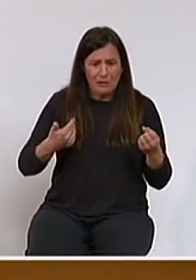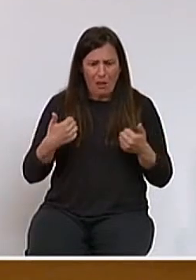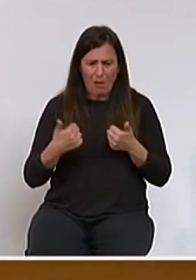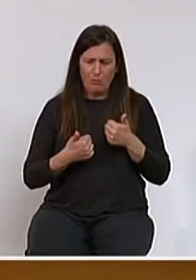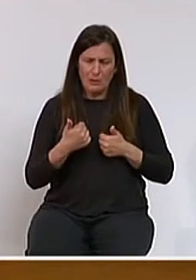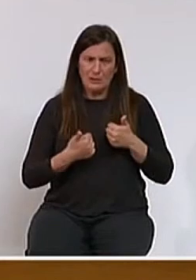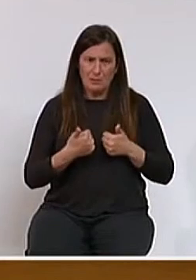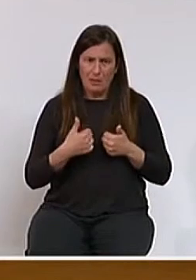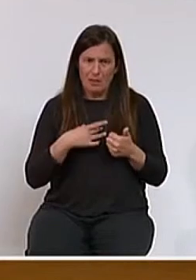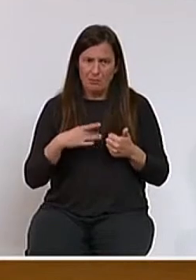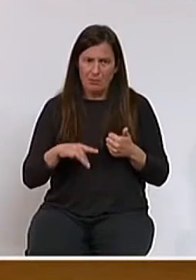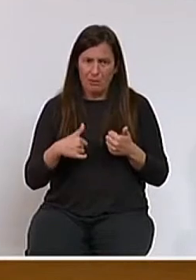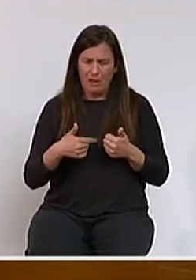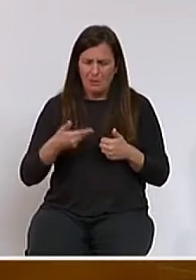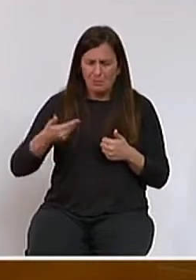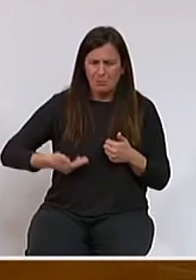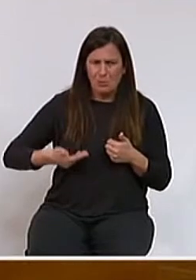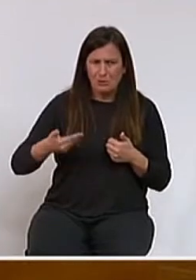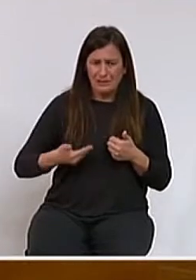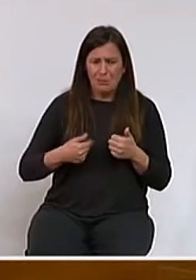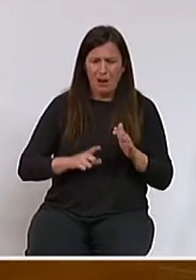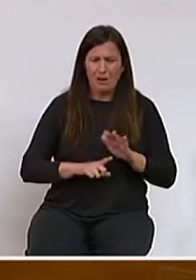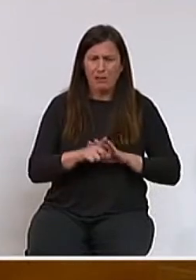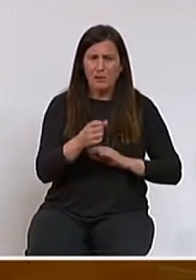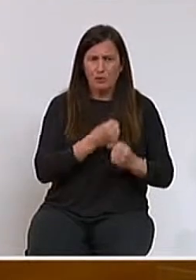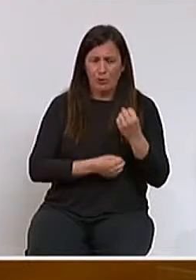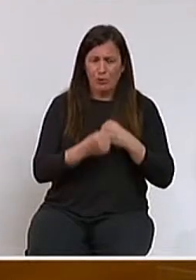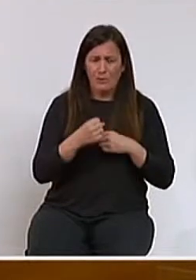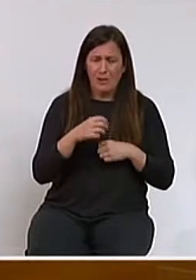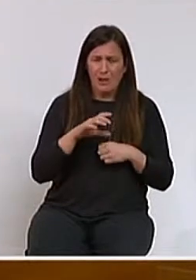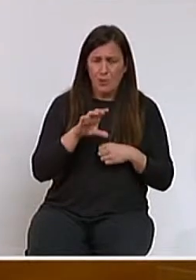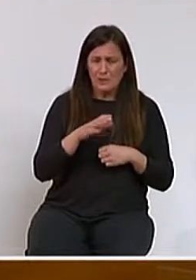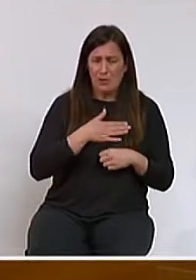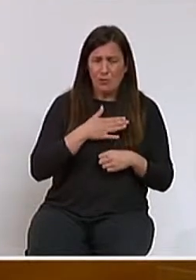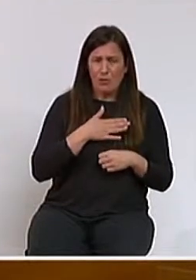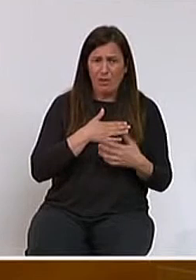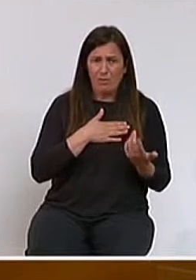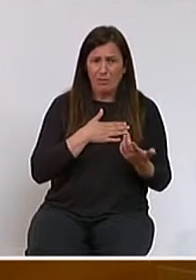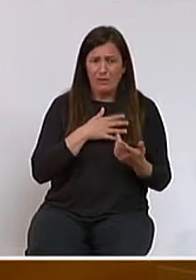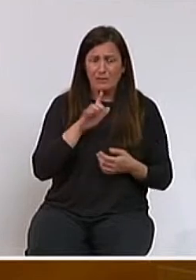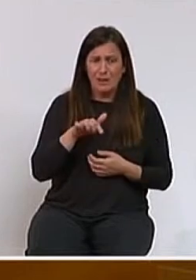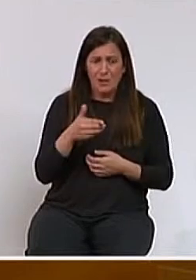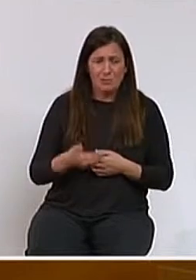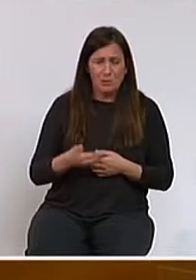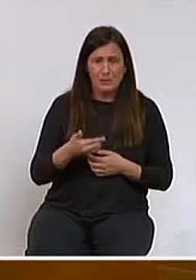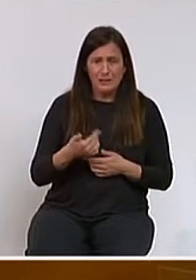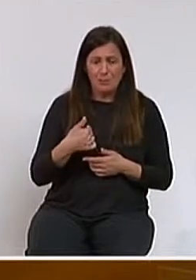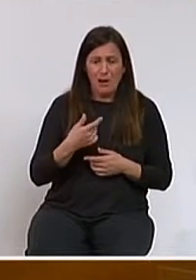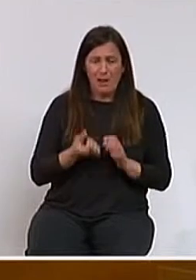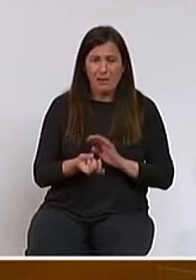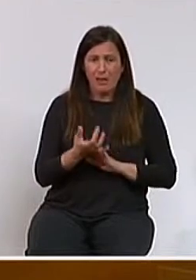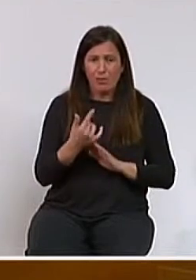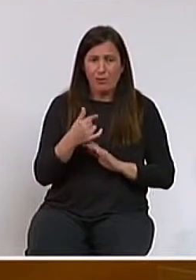competitividad, determinante como vector del crecimiento económico de nuestra comunidad y determinante, por lo tanto, como vector de creación de empleo